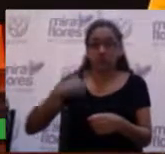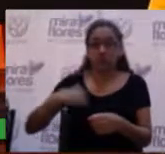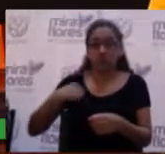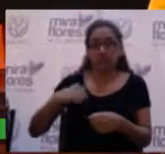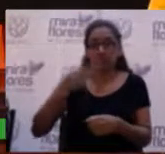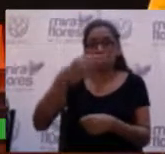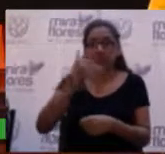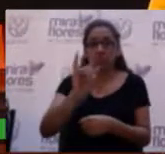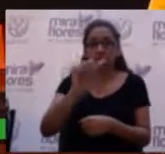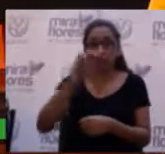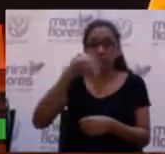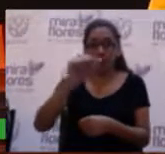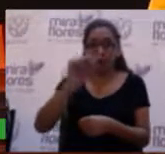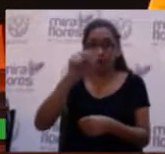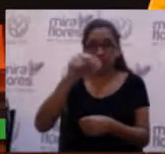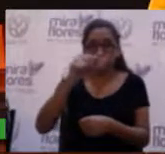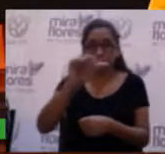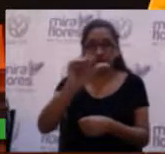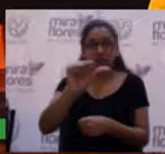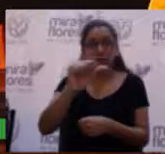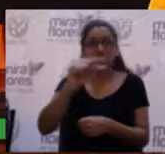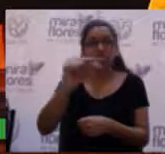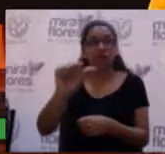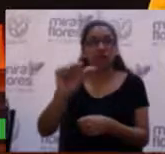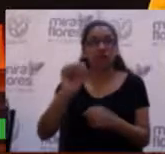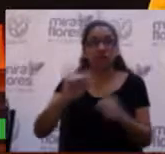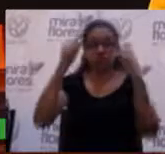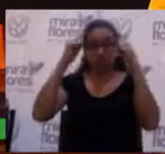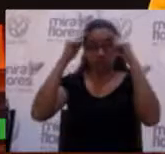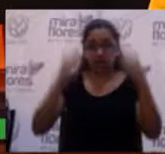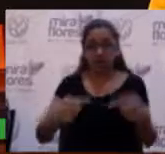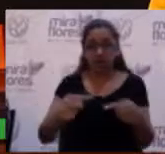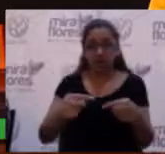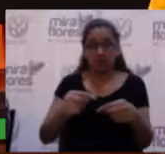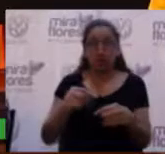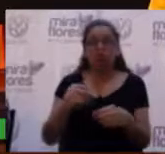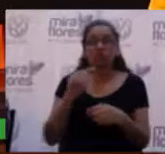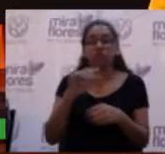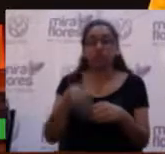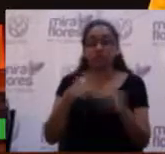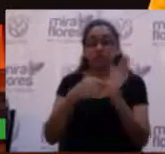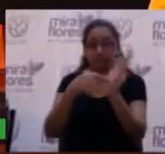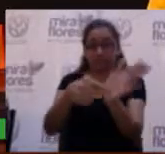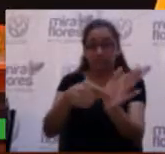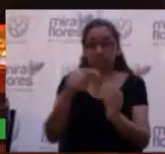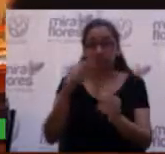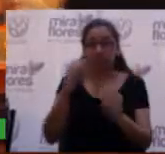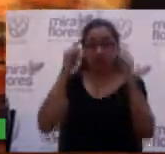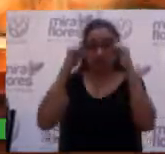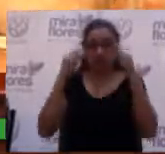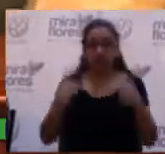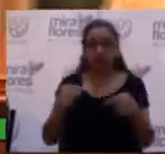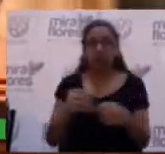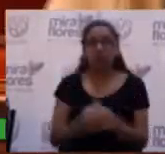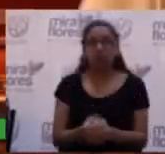de Huamanga del Departamento de Ayacucho, de conformidad con las consideraciones expuestas en el presente acuerdo. Al